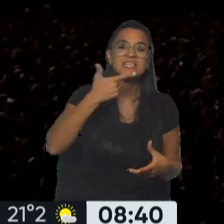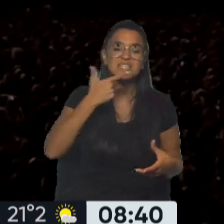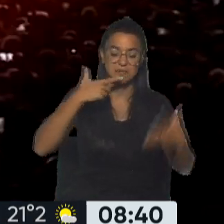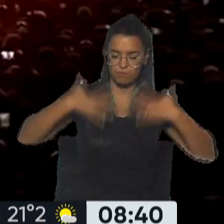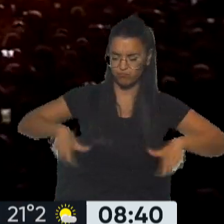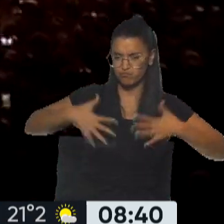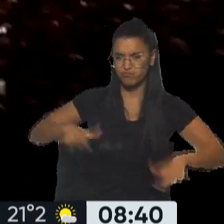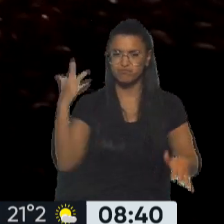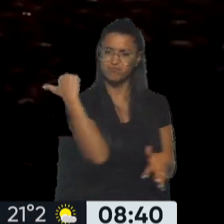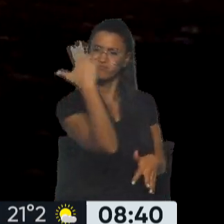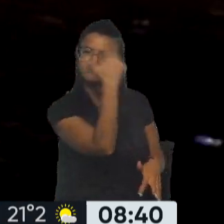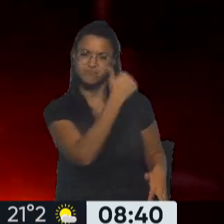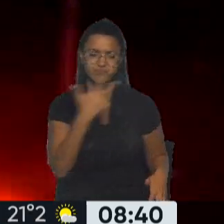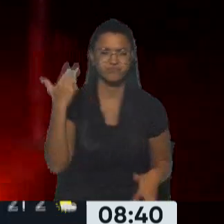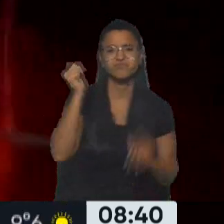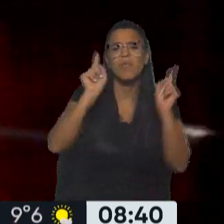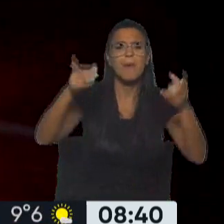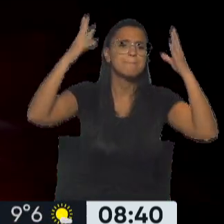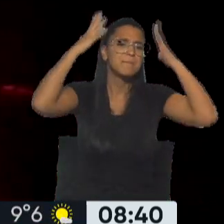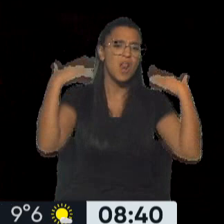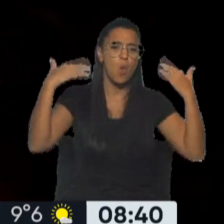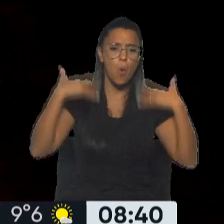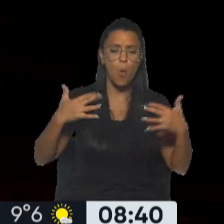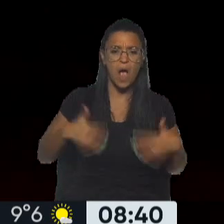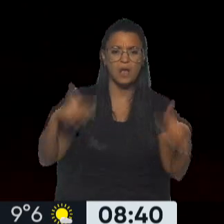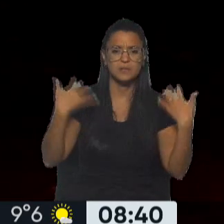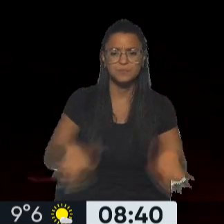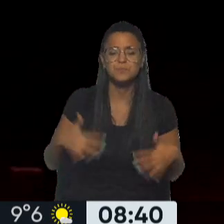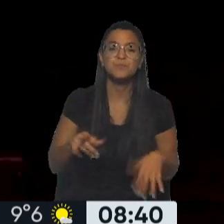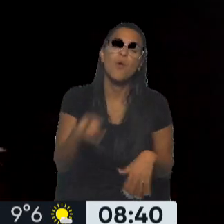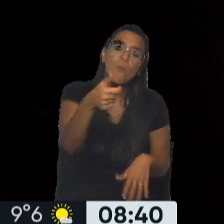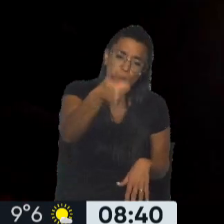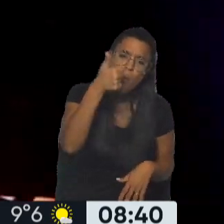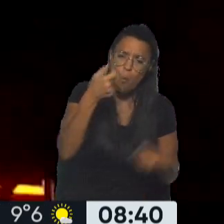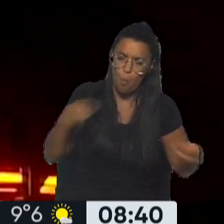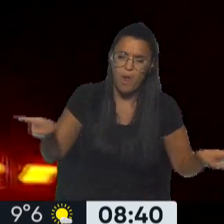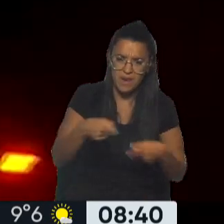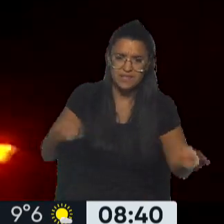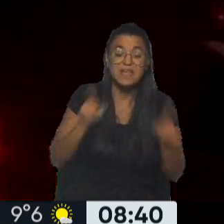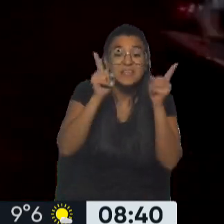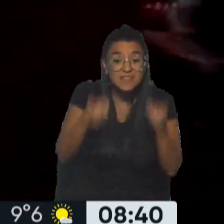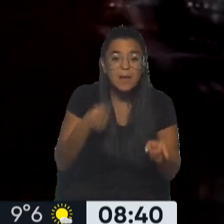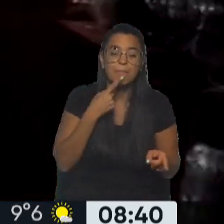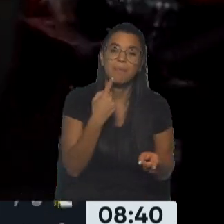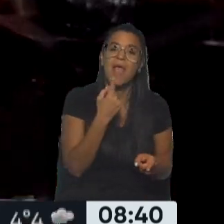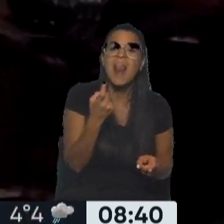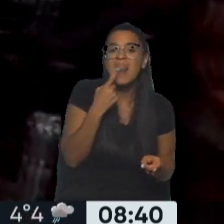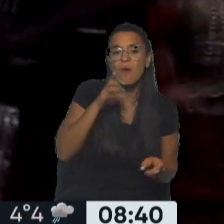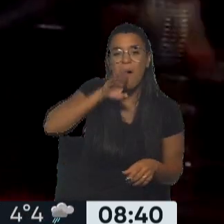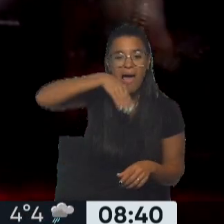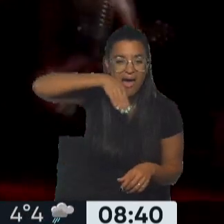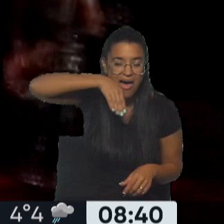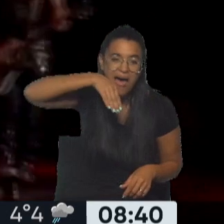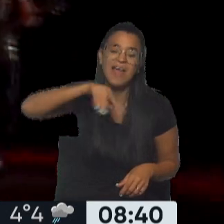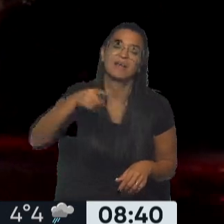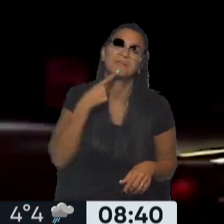estrambótica, los maquillajes satánicos y las pelucas. Vaya, pues si no tienen pelucas. Muy buen recital y además con la lengua larguísima